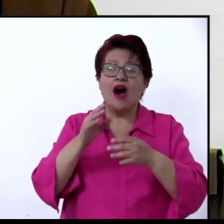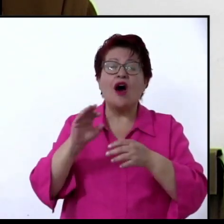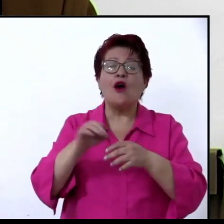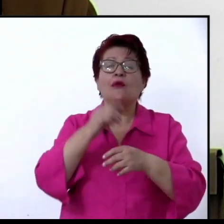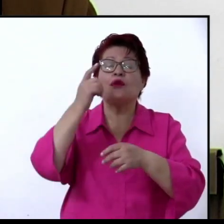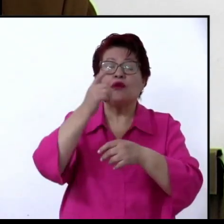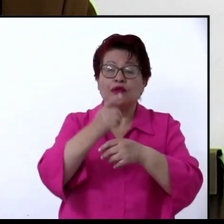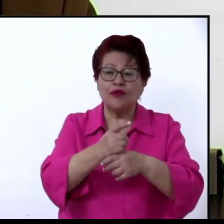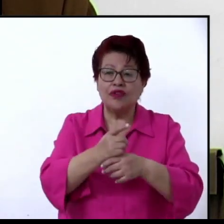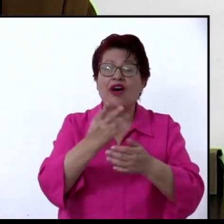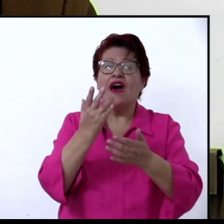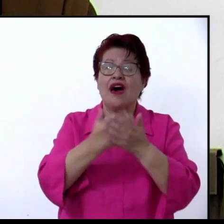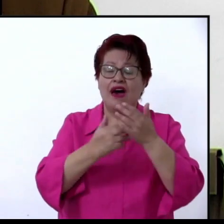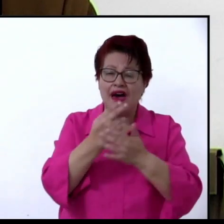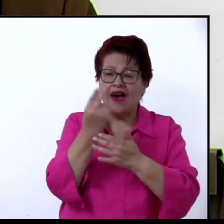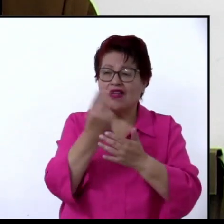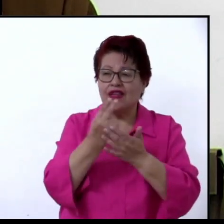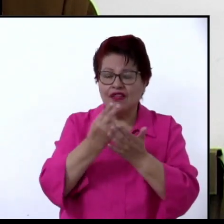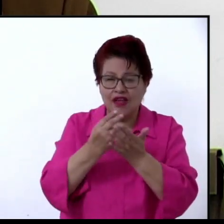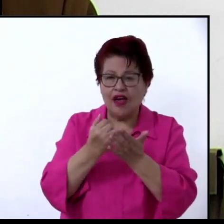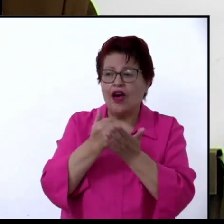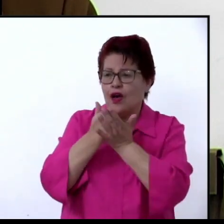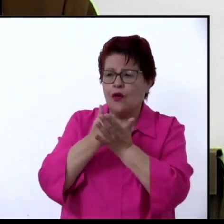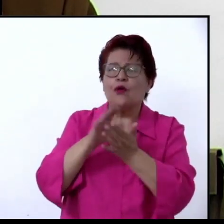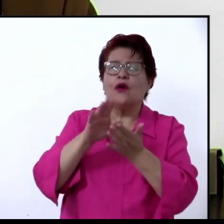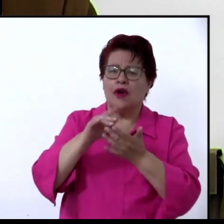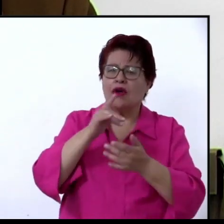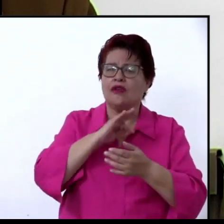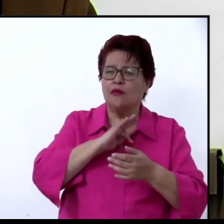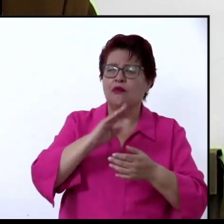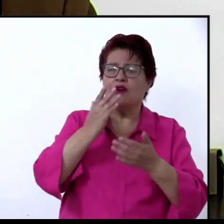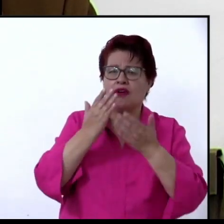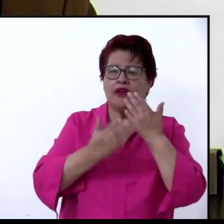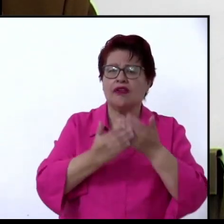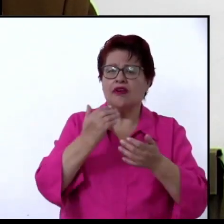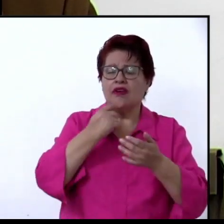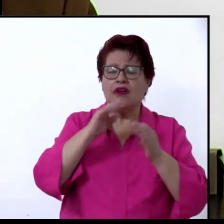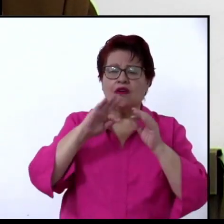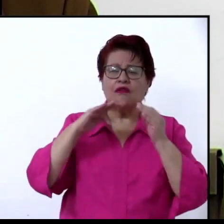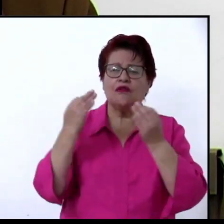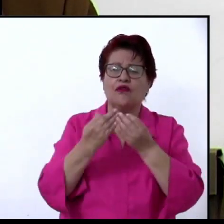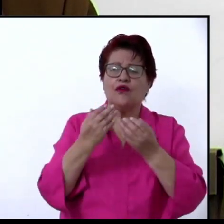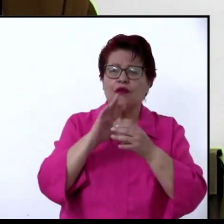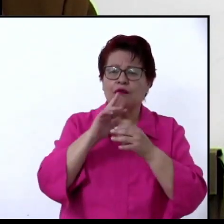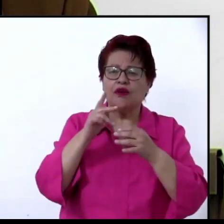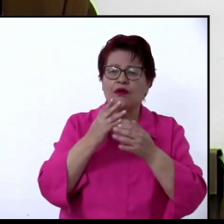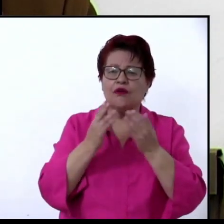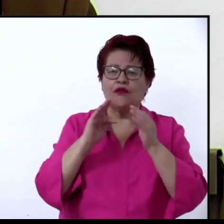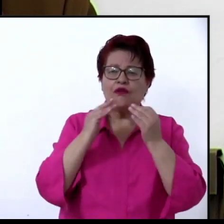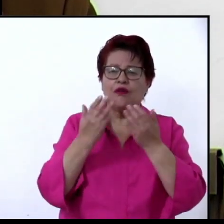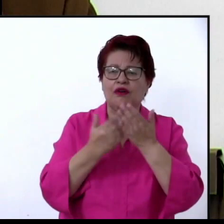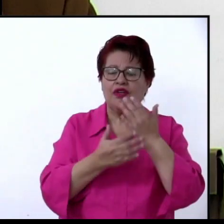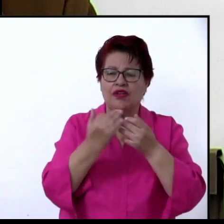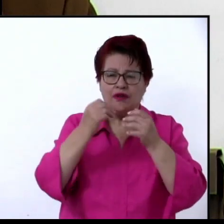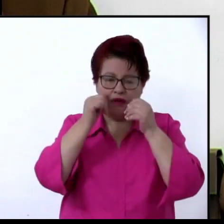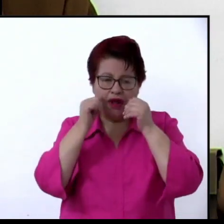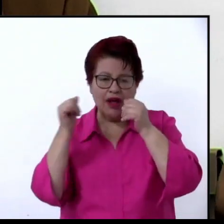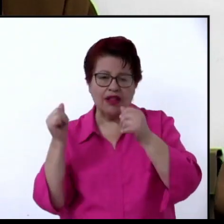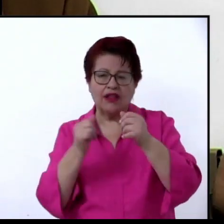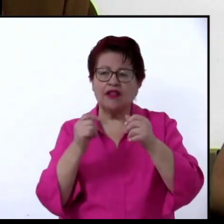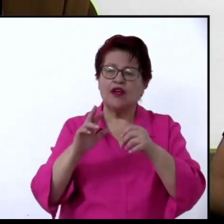te permite cubrir las necesidades que tienes en el lugar y, bueno, pues la mejor forma que tiene la población de atender